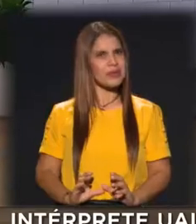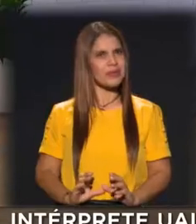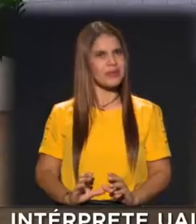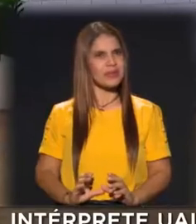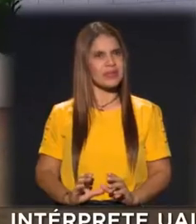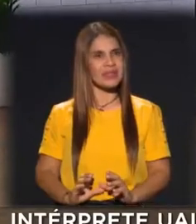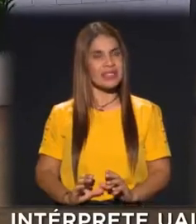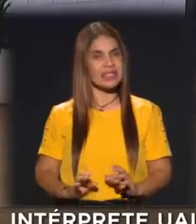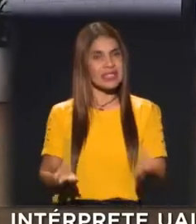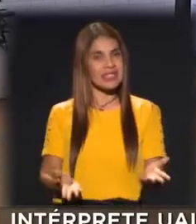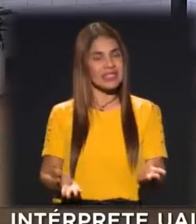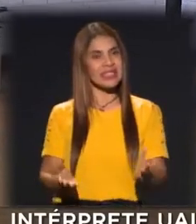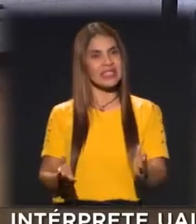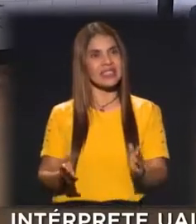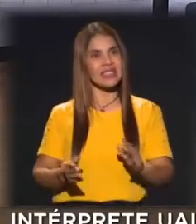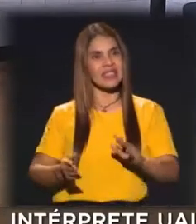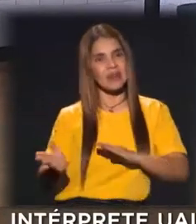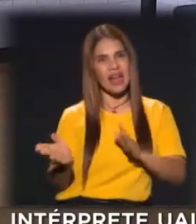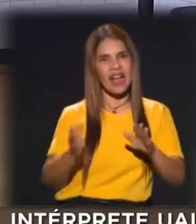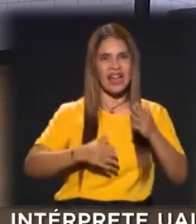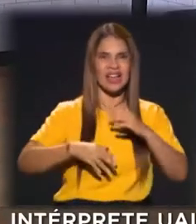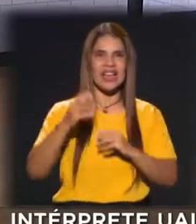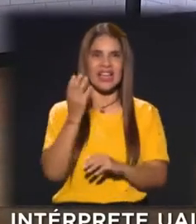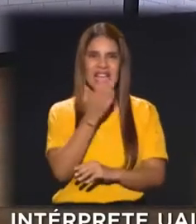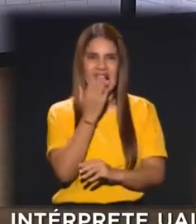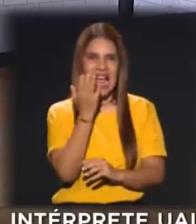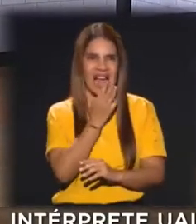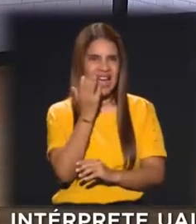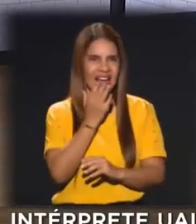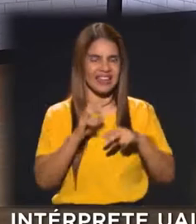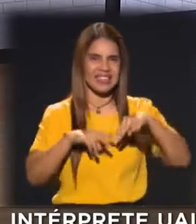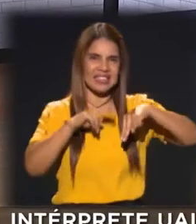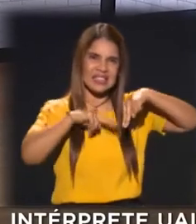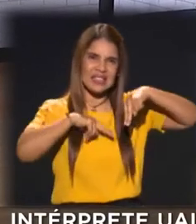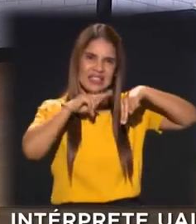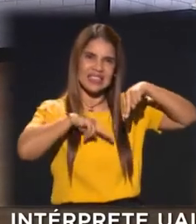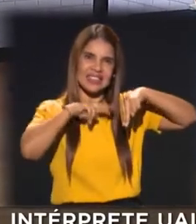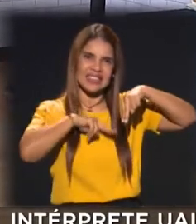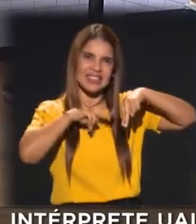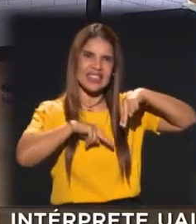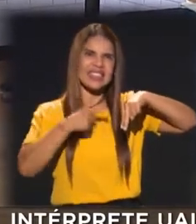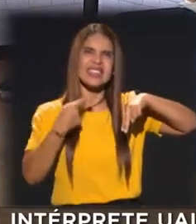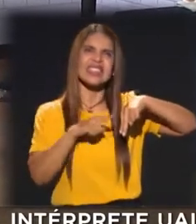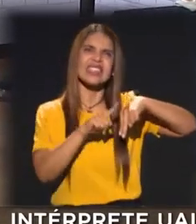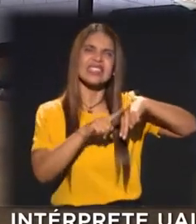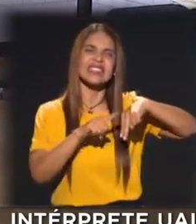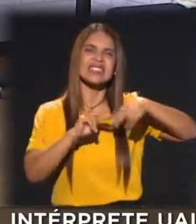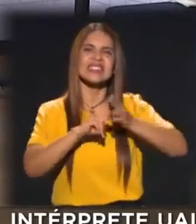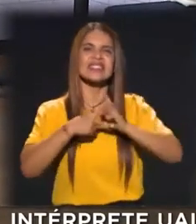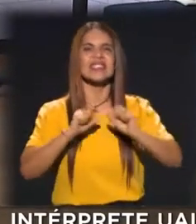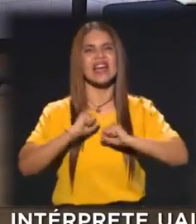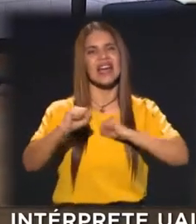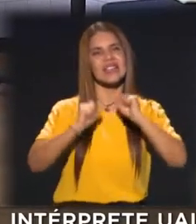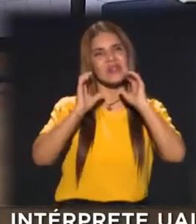física, ¿cómo? Para calentar. Vamos a calentar de una vez. Vamos a hacer ahí como la definición de lo que es la actividad